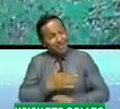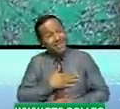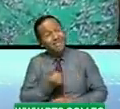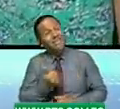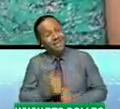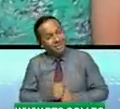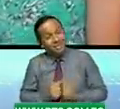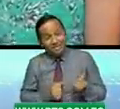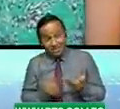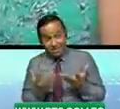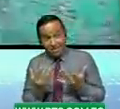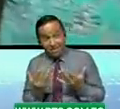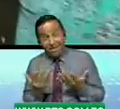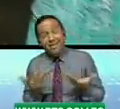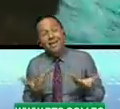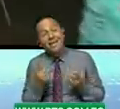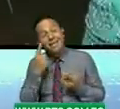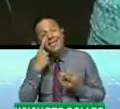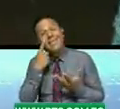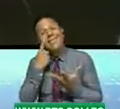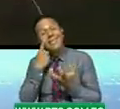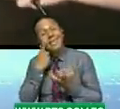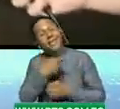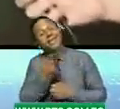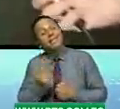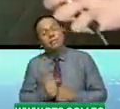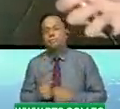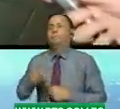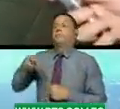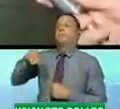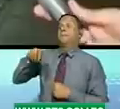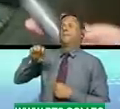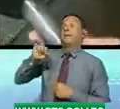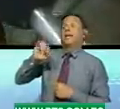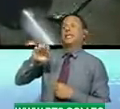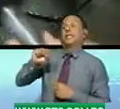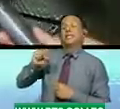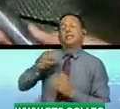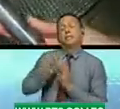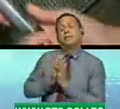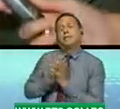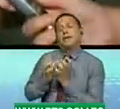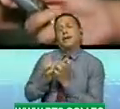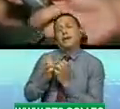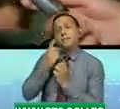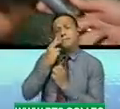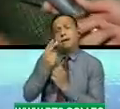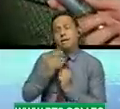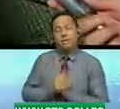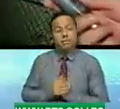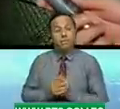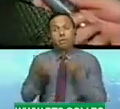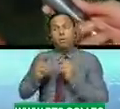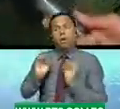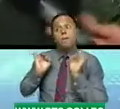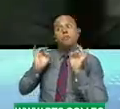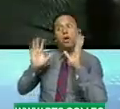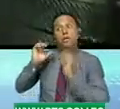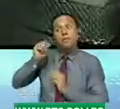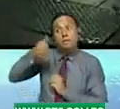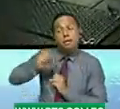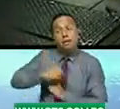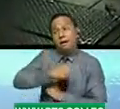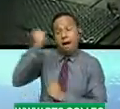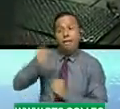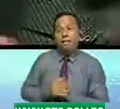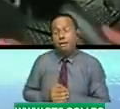Estoy esperando a poder ver a quién, a Messi también. A Messi, sí, así es. Ojalá mañana ganemos también. ¿Cuáles son? ¿Pero